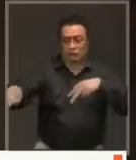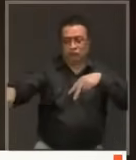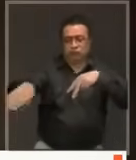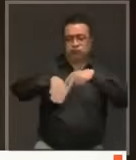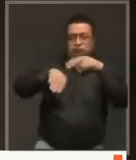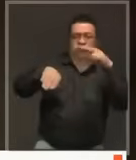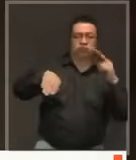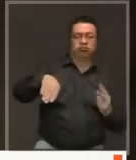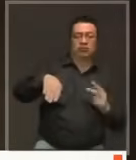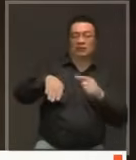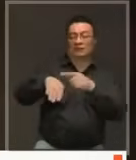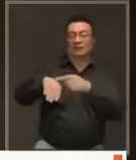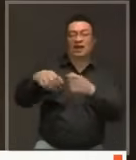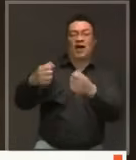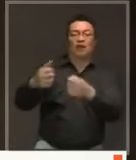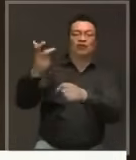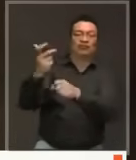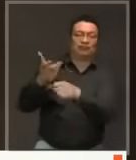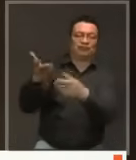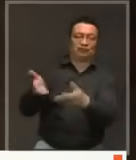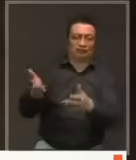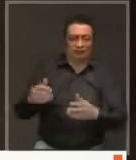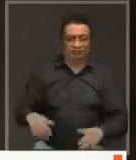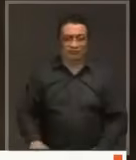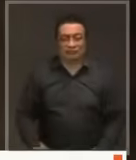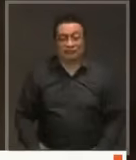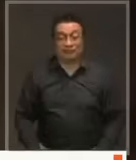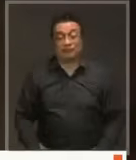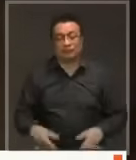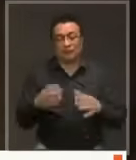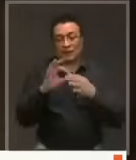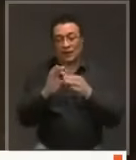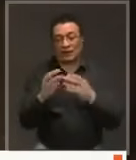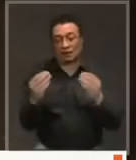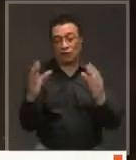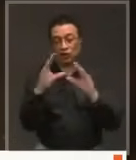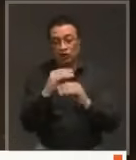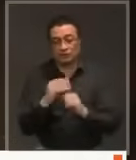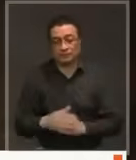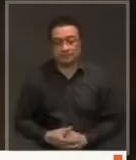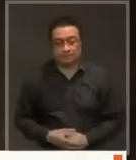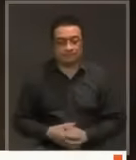luego de un portonazo acá en la zona. Alfonso. Perfecto, Gaby. Muchas gracias. Muy buenas noches.